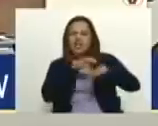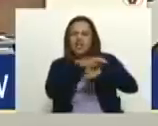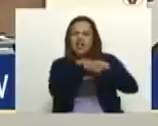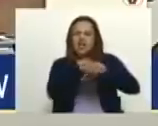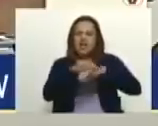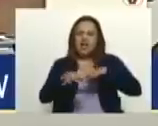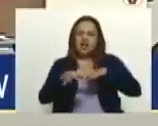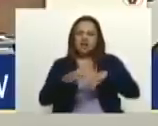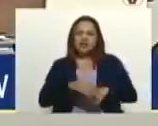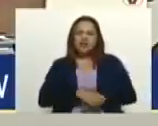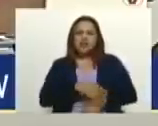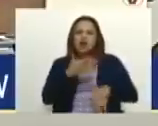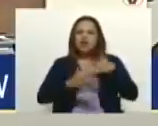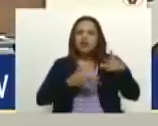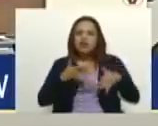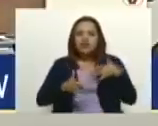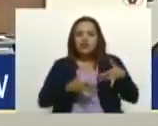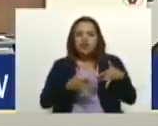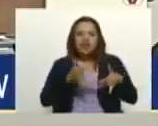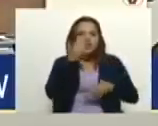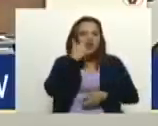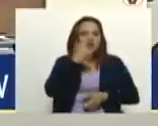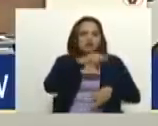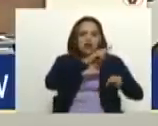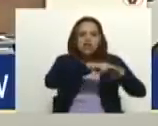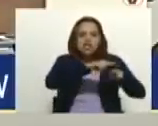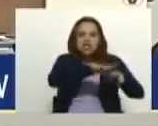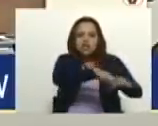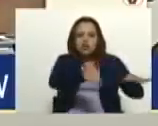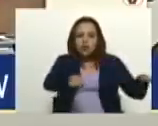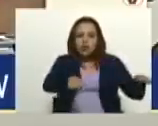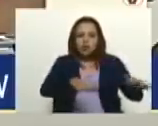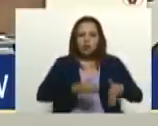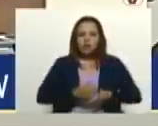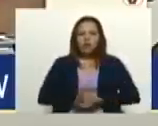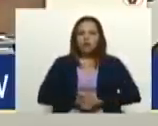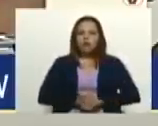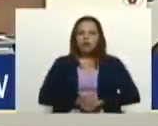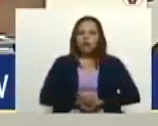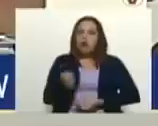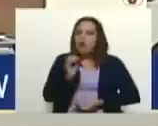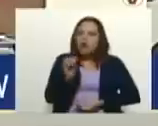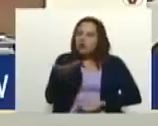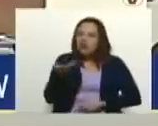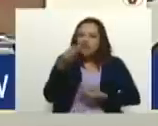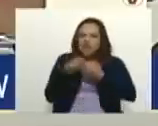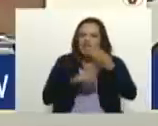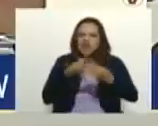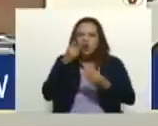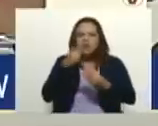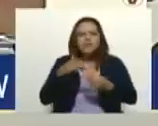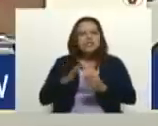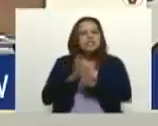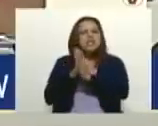en actividades de pedofilia. ¿O qué hizo Santos, Juan Manuel